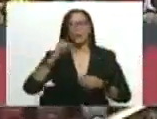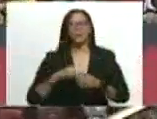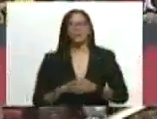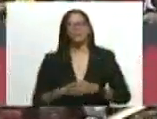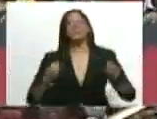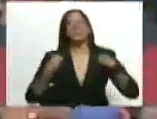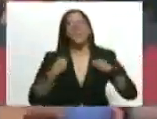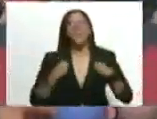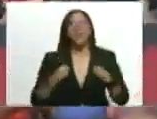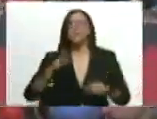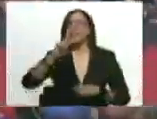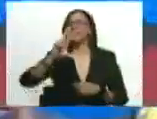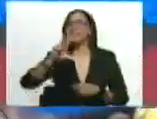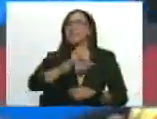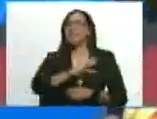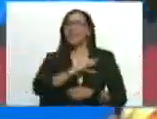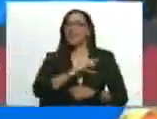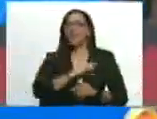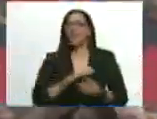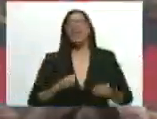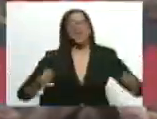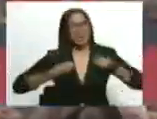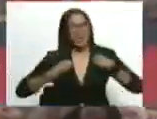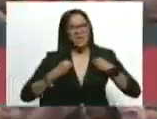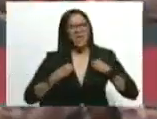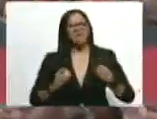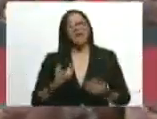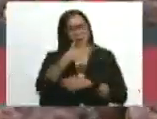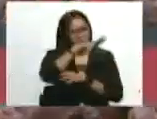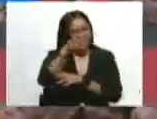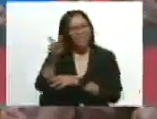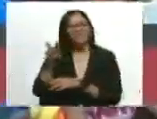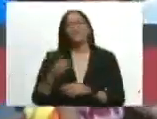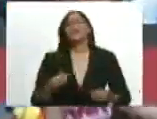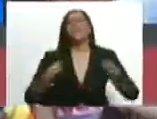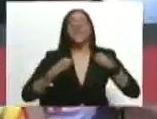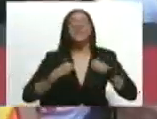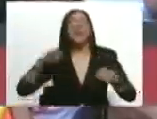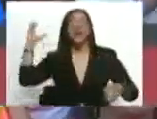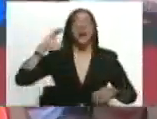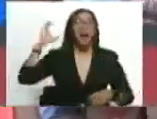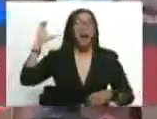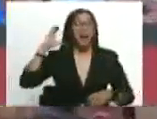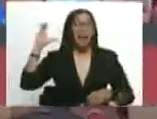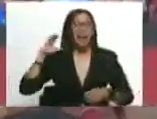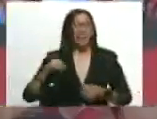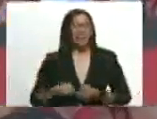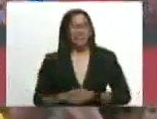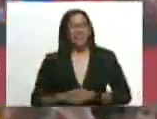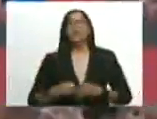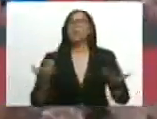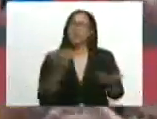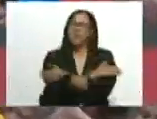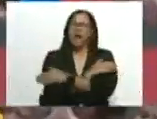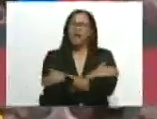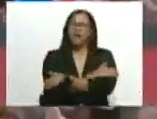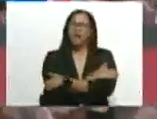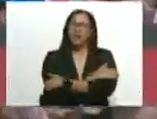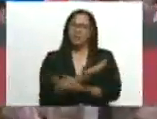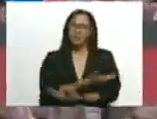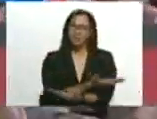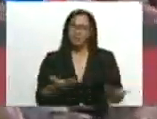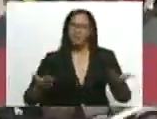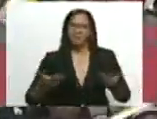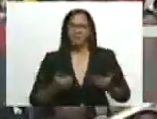quería 23 de enero que viva el observatorio que viva Caracas un abrazo grande